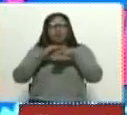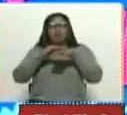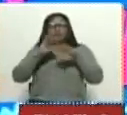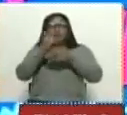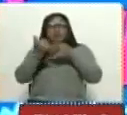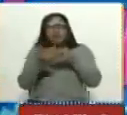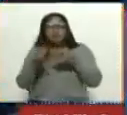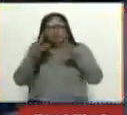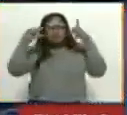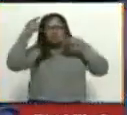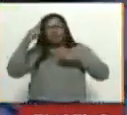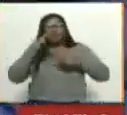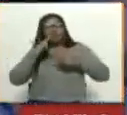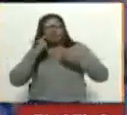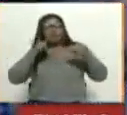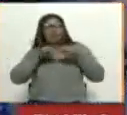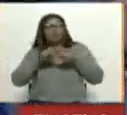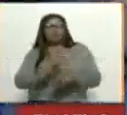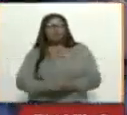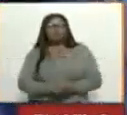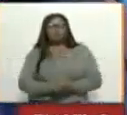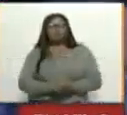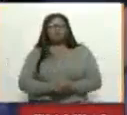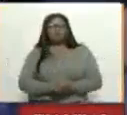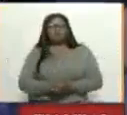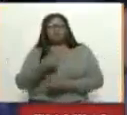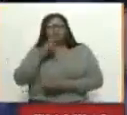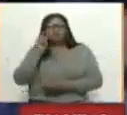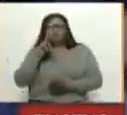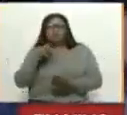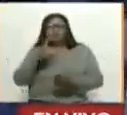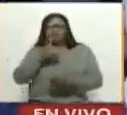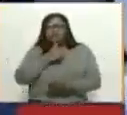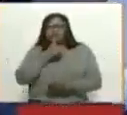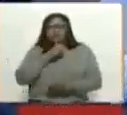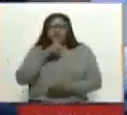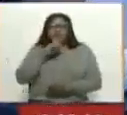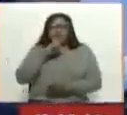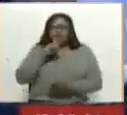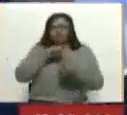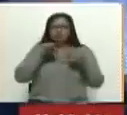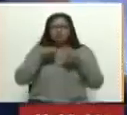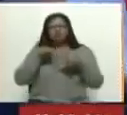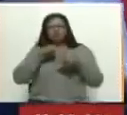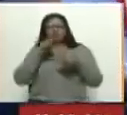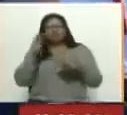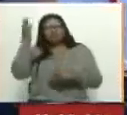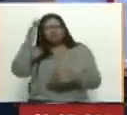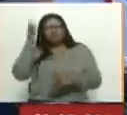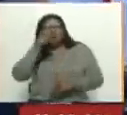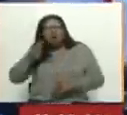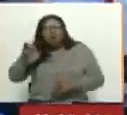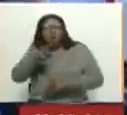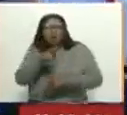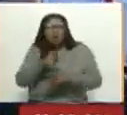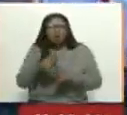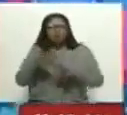proyecto bolivariano en el medio de nuestras dificultades nuestro pueblo ha sabido consolidar